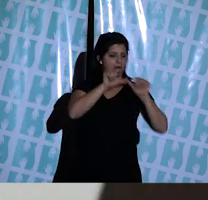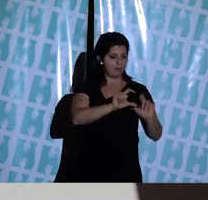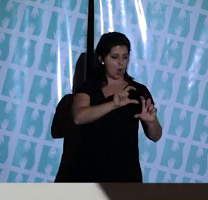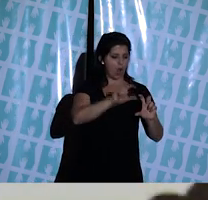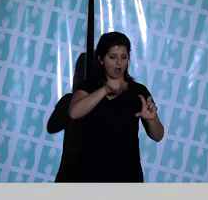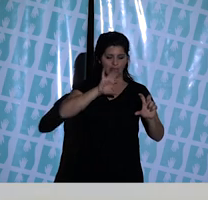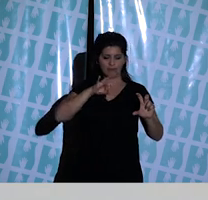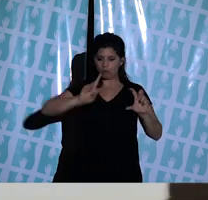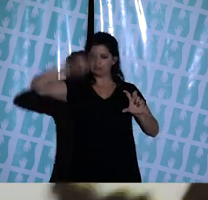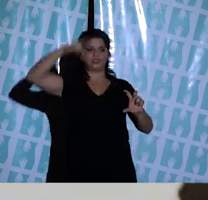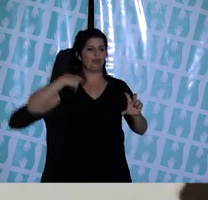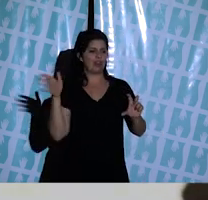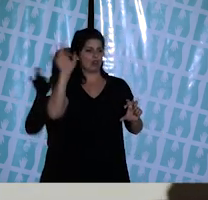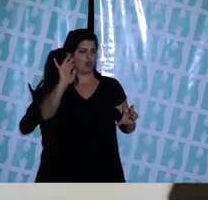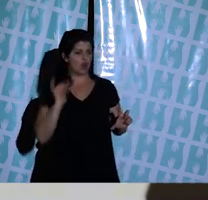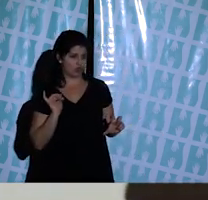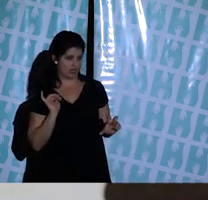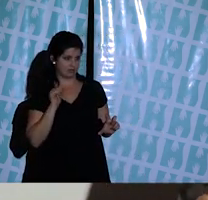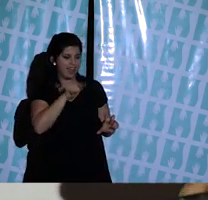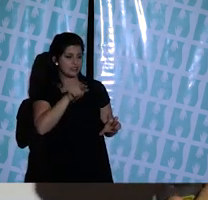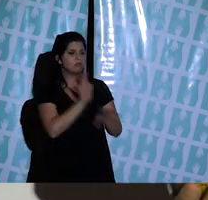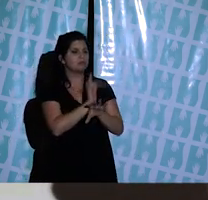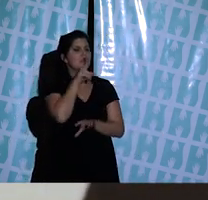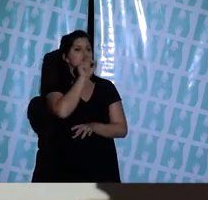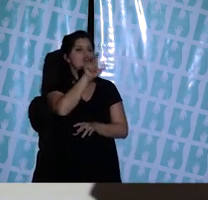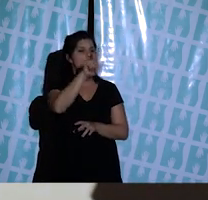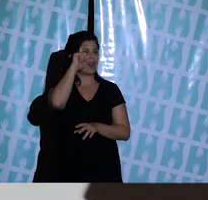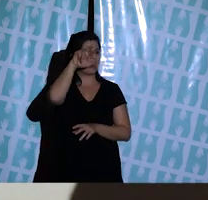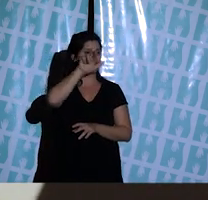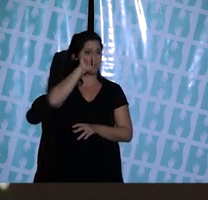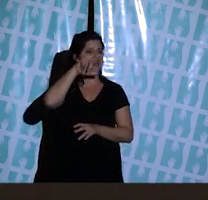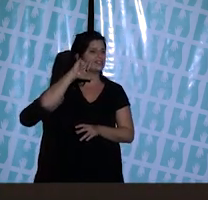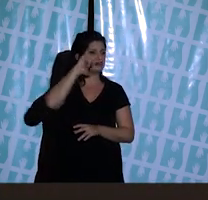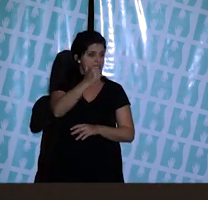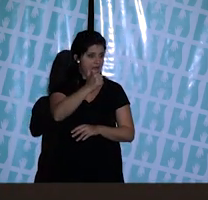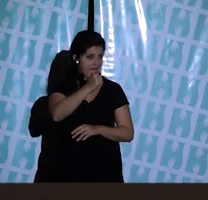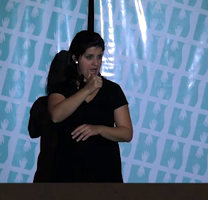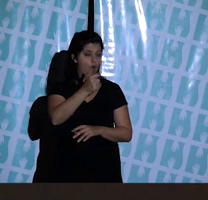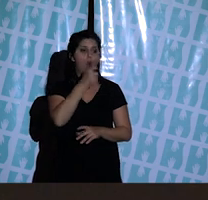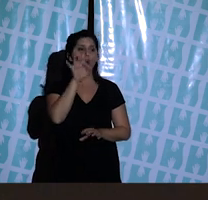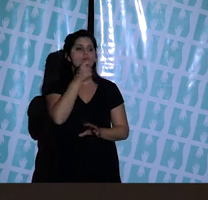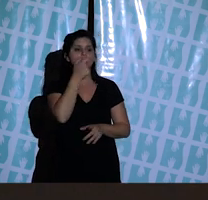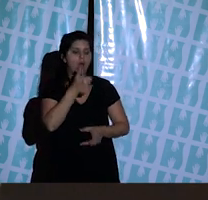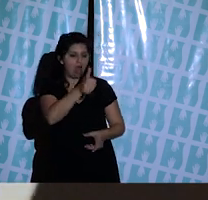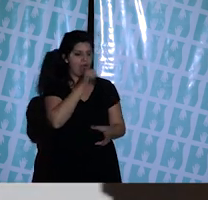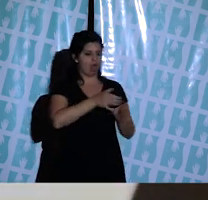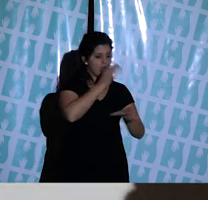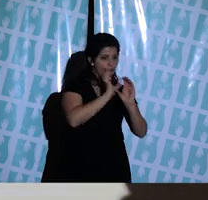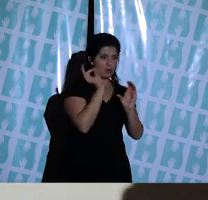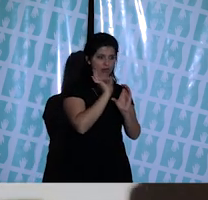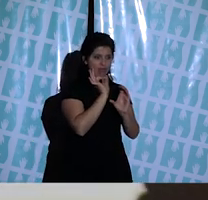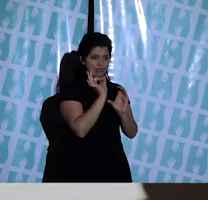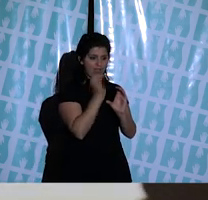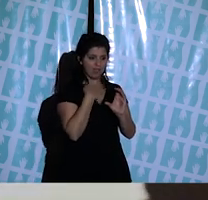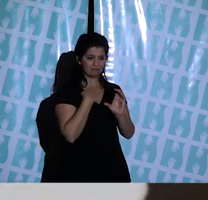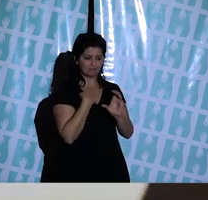tomar el doble y todos los días. Un ejemplo, eso es tolerancia. O, si no tomo, no tengo el mismo efecto, la